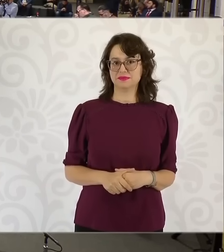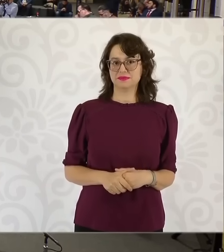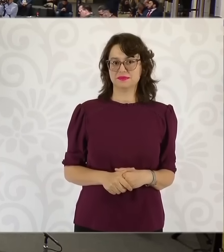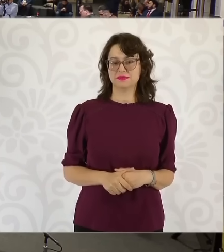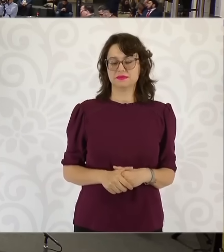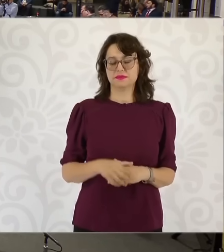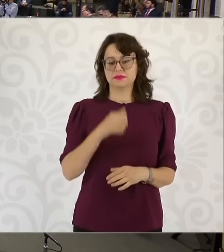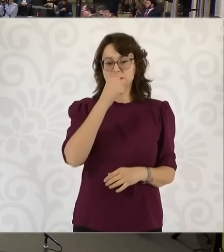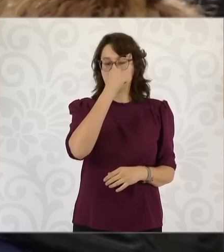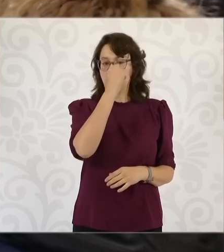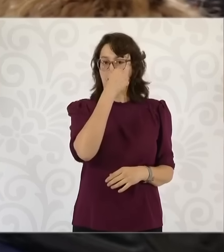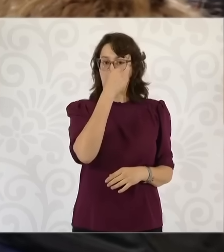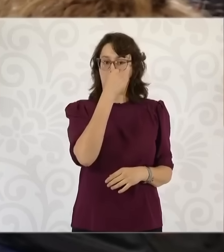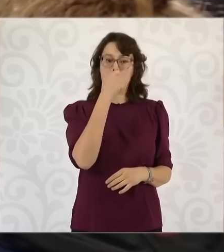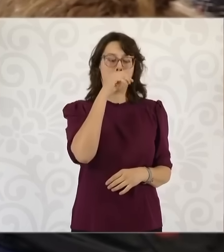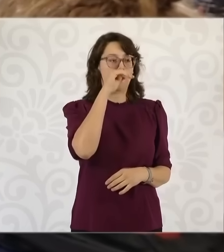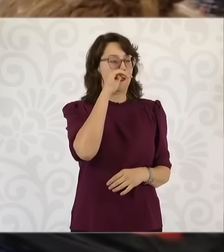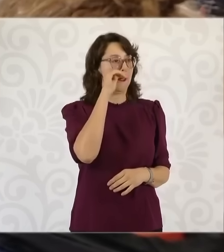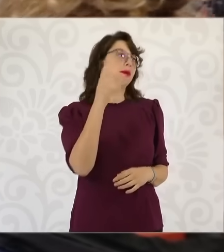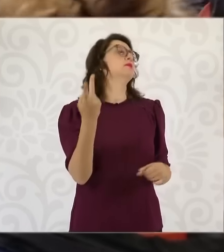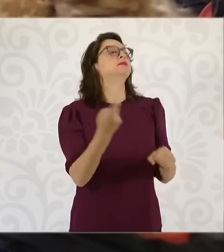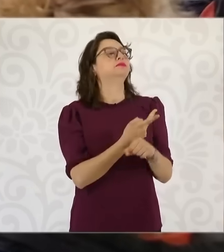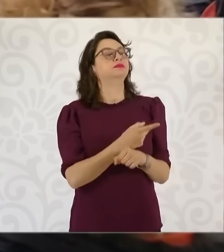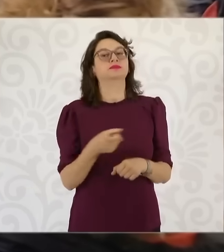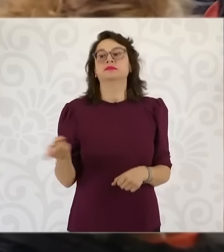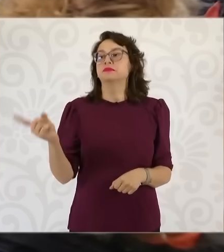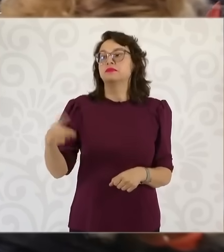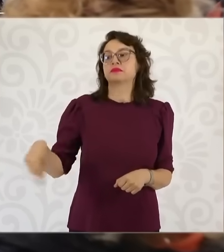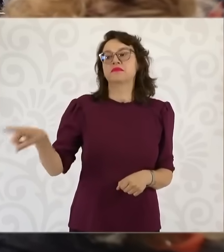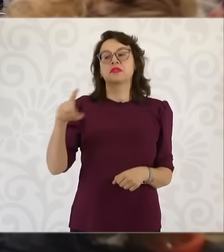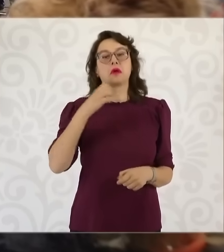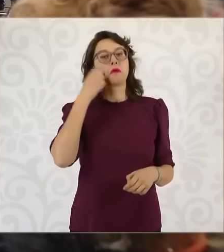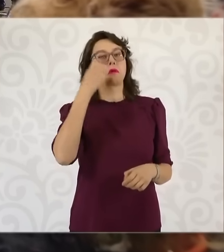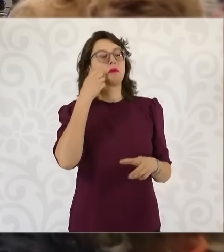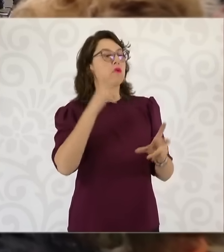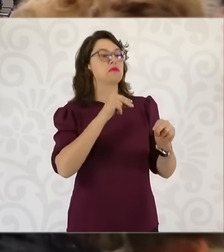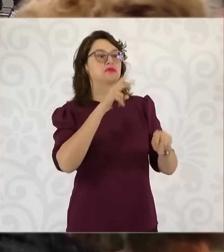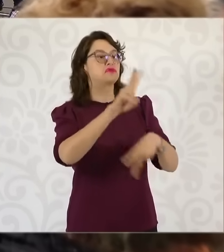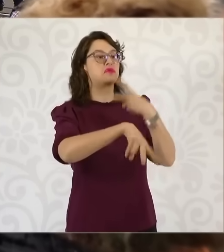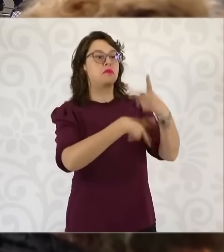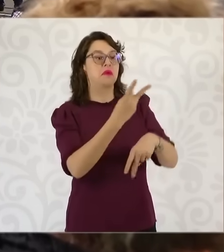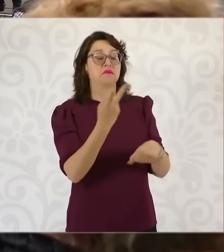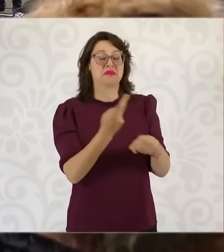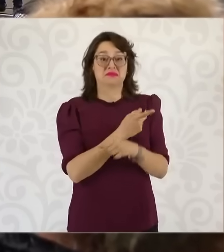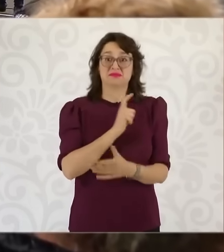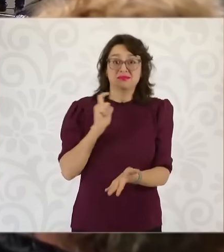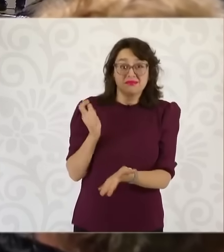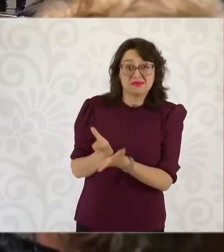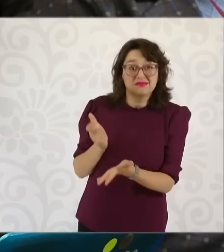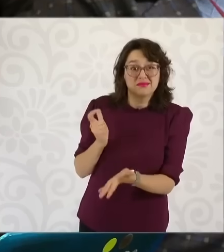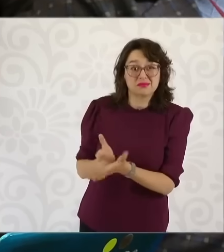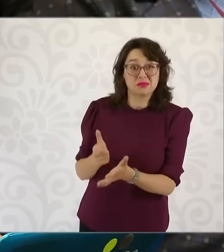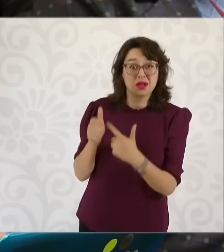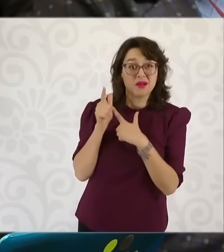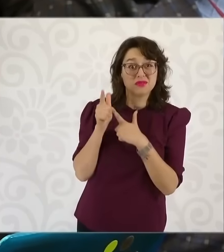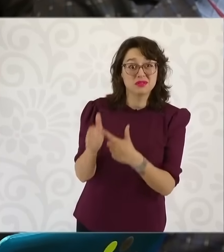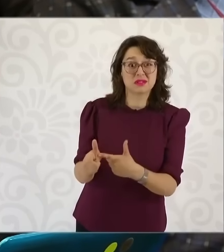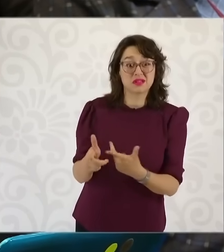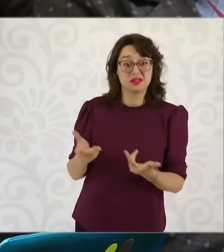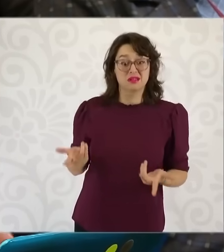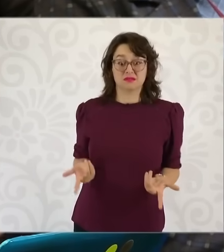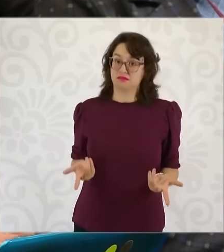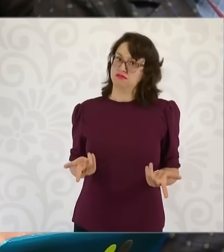profesores que no han ido a las aulas en este contexto, ¿qué va a pasar con su pago? ¿Está pensado pues